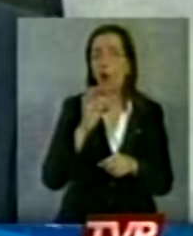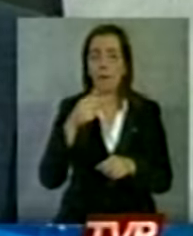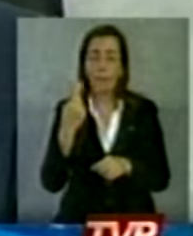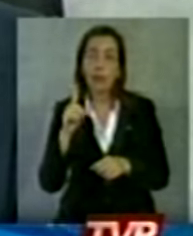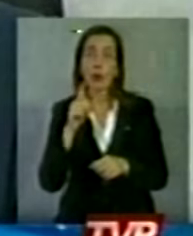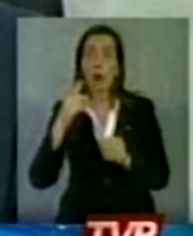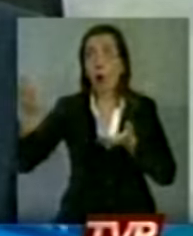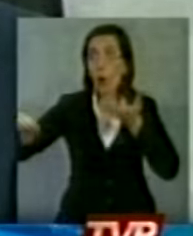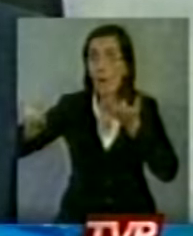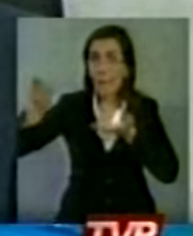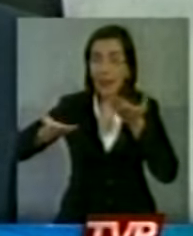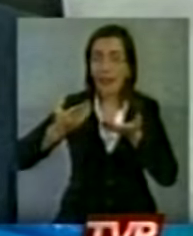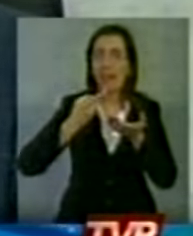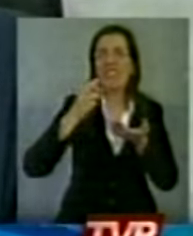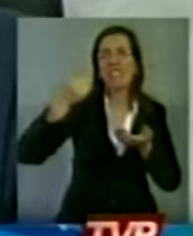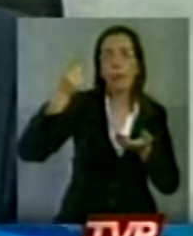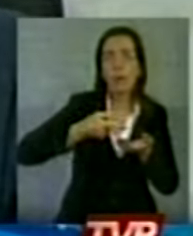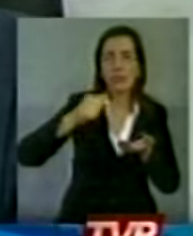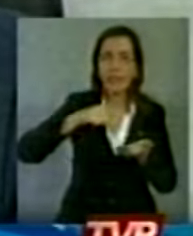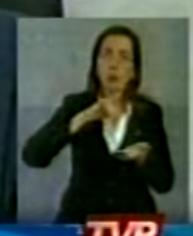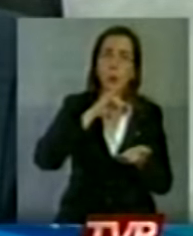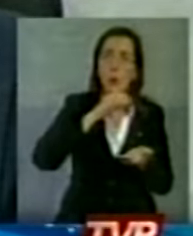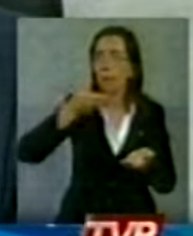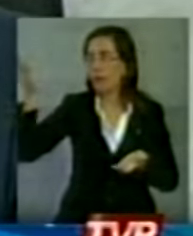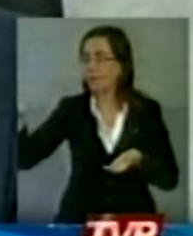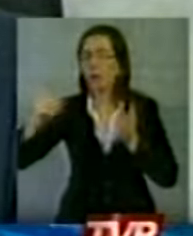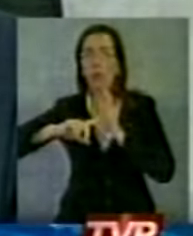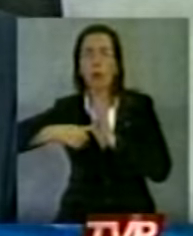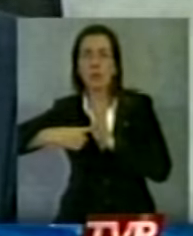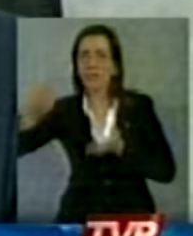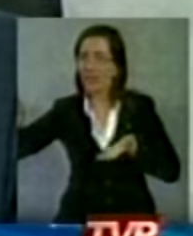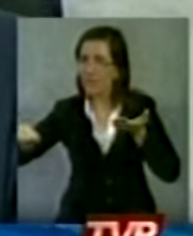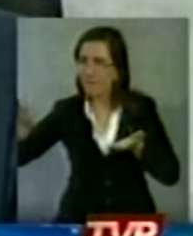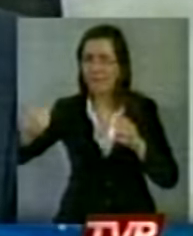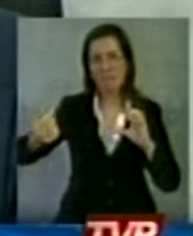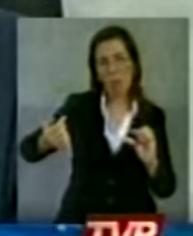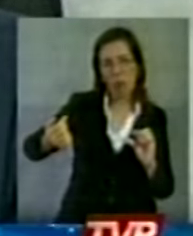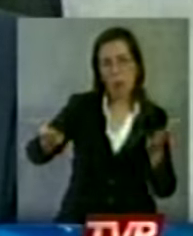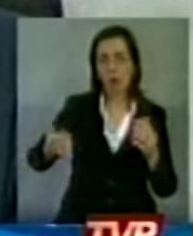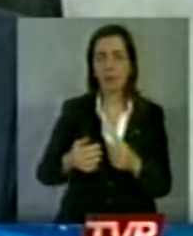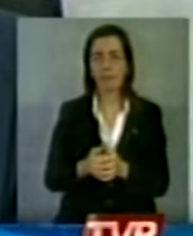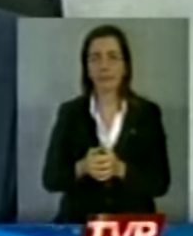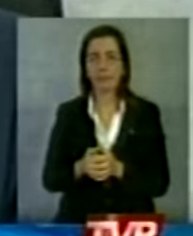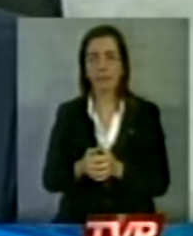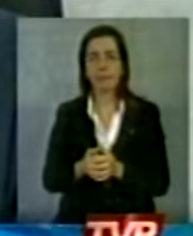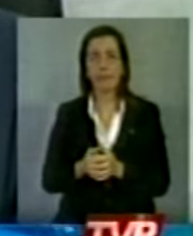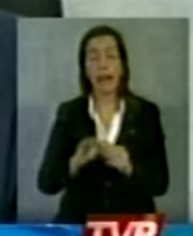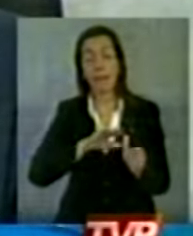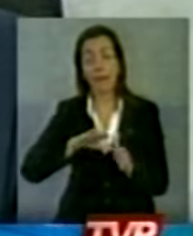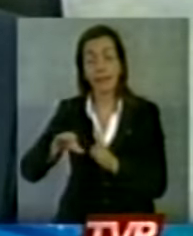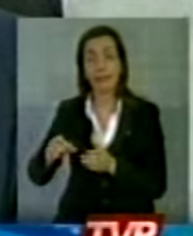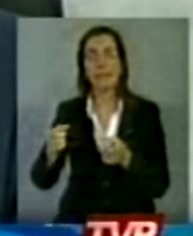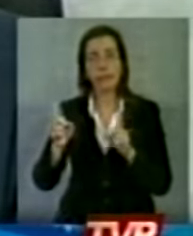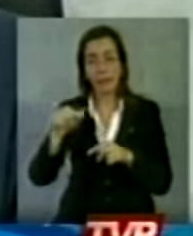el 20% de la Ciudad Autónoma de Buenos Aires. También se caracteriza por tener un